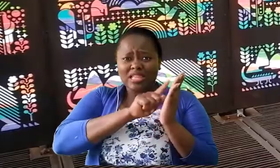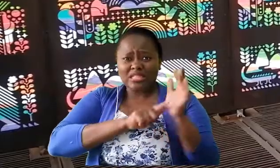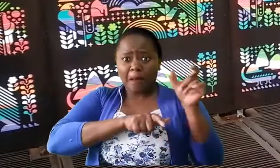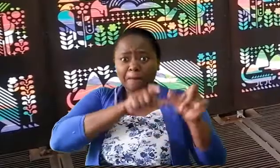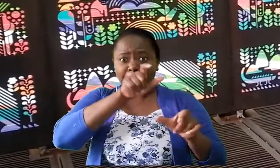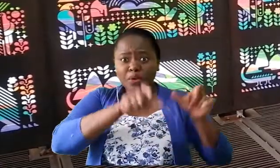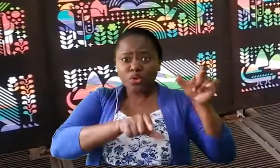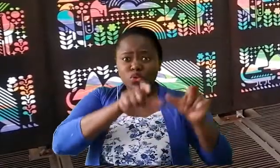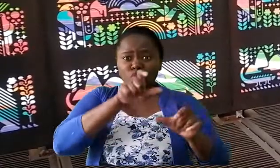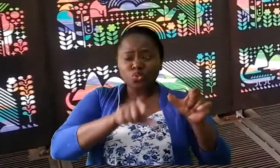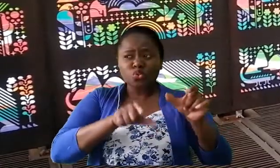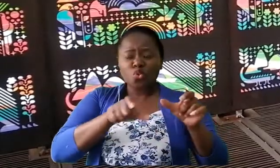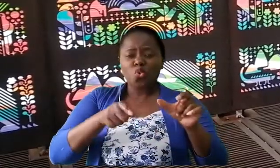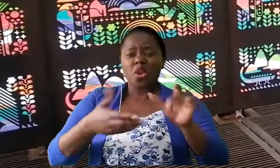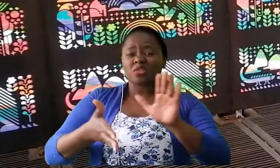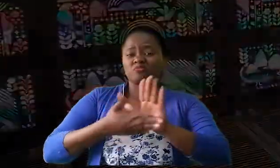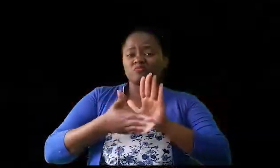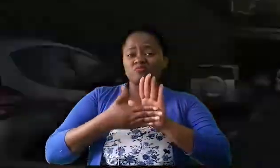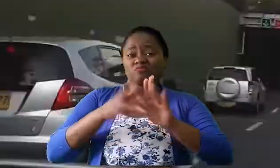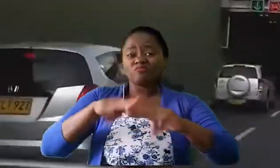que han defendido esta idea.